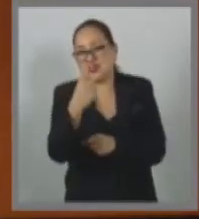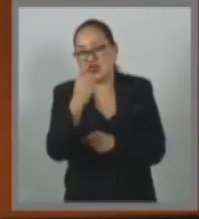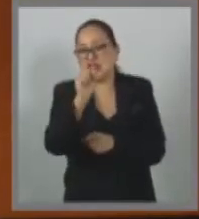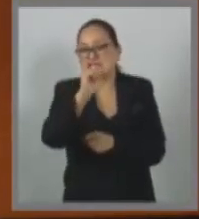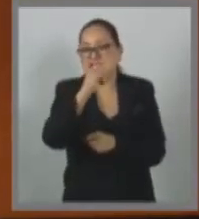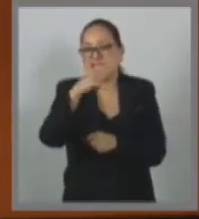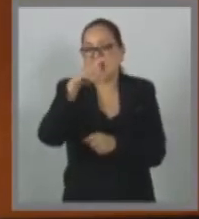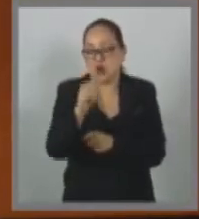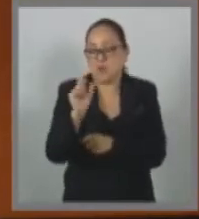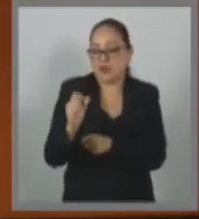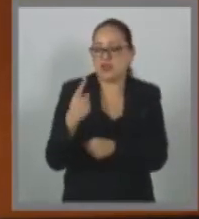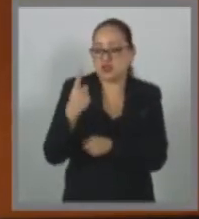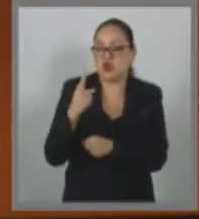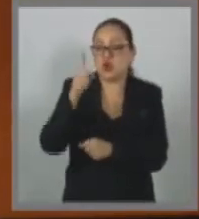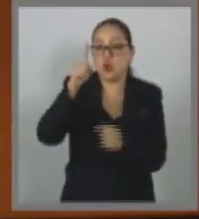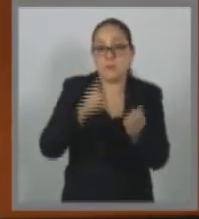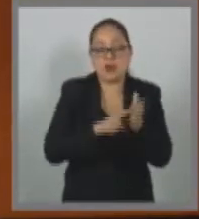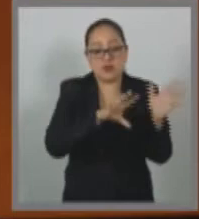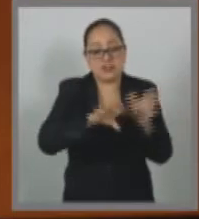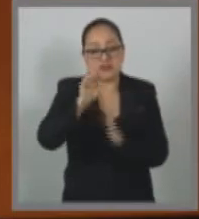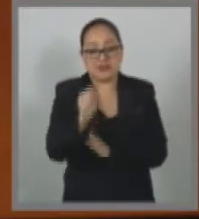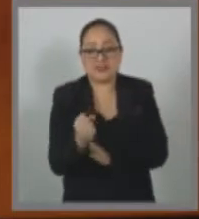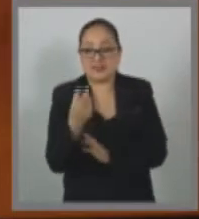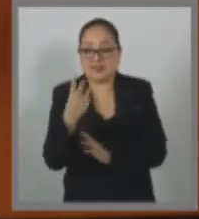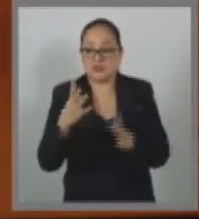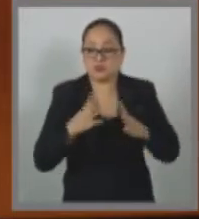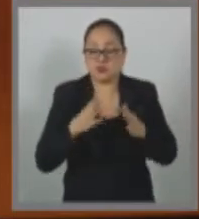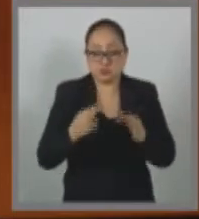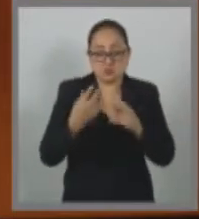en 1963?